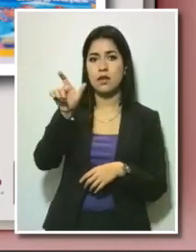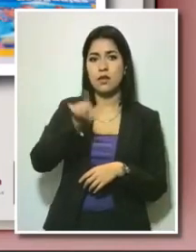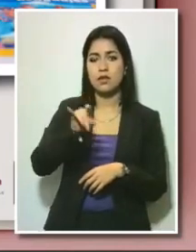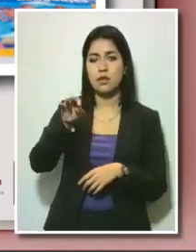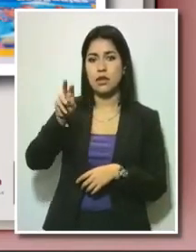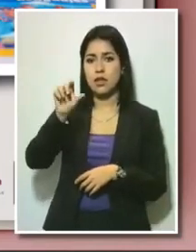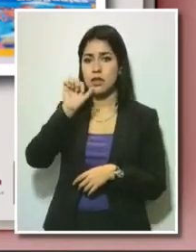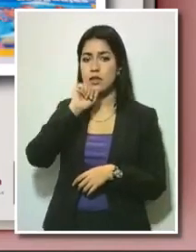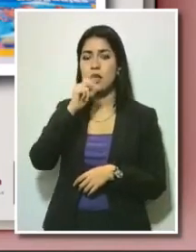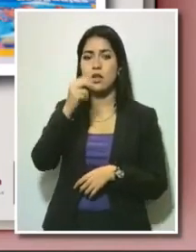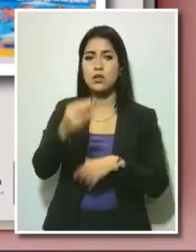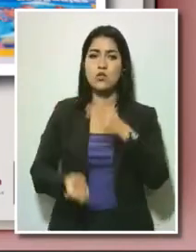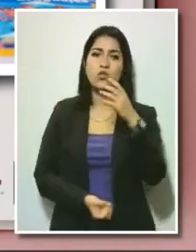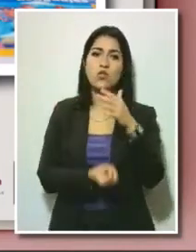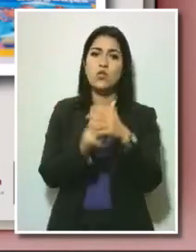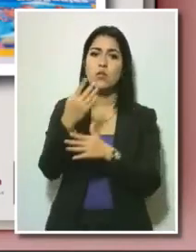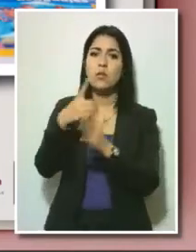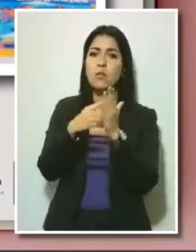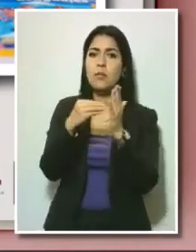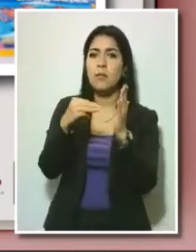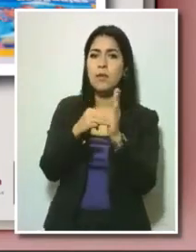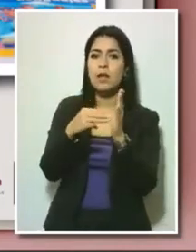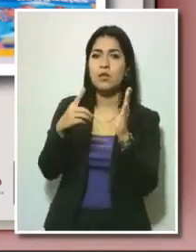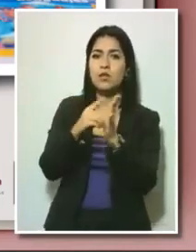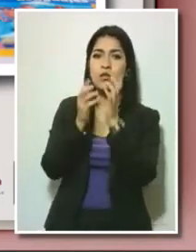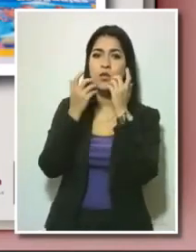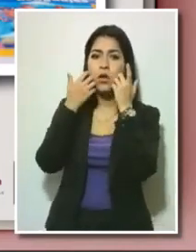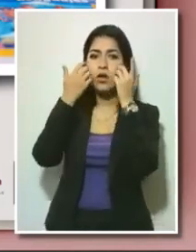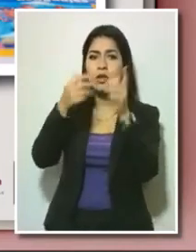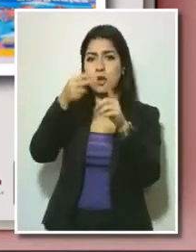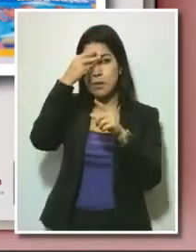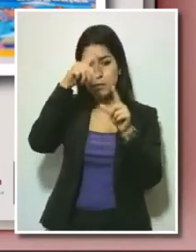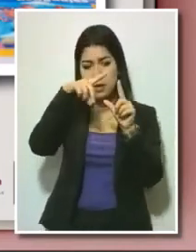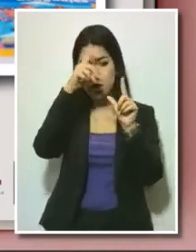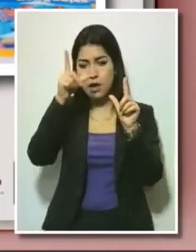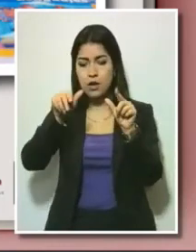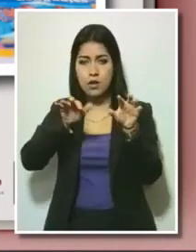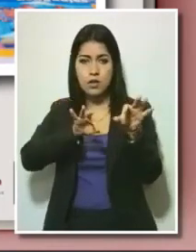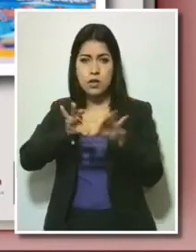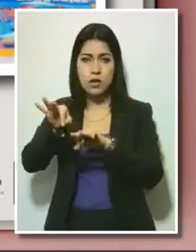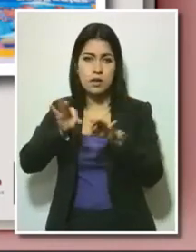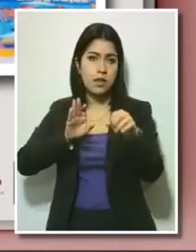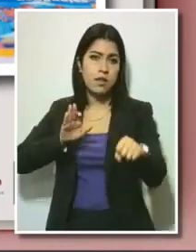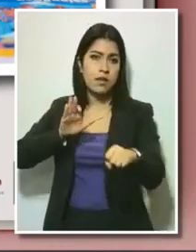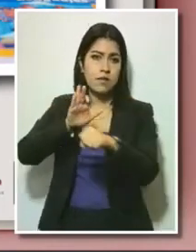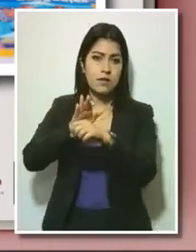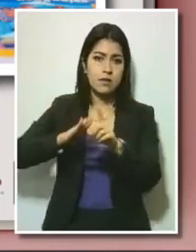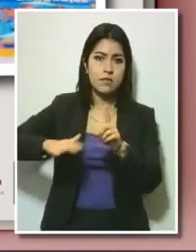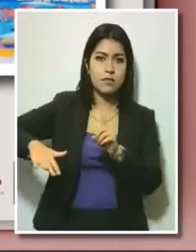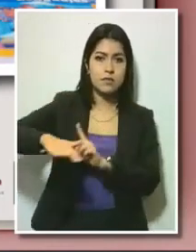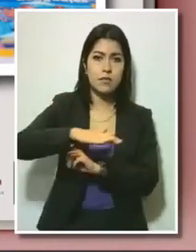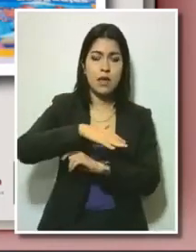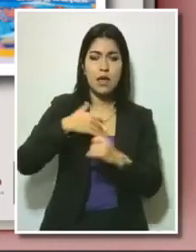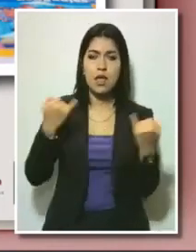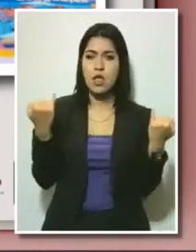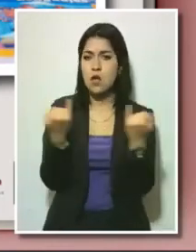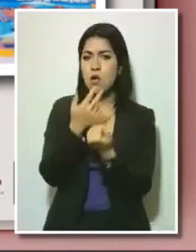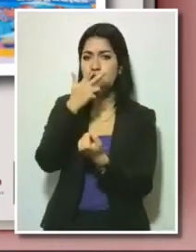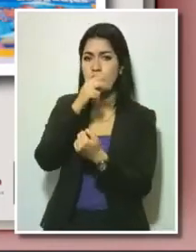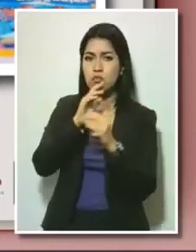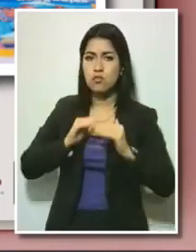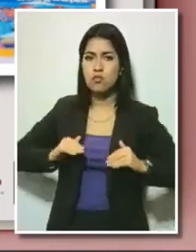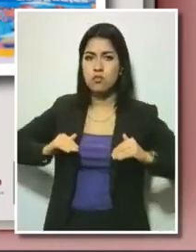modelo busca un país que trabaje en colectivo, respete el medio ambiente, integre la igualdad de género y todas estas